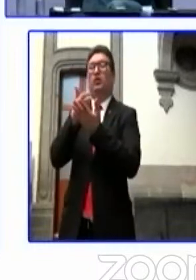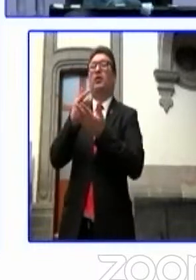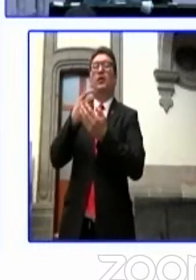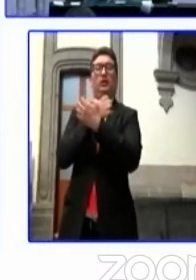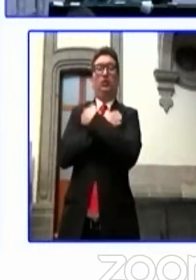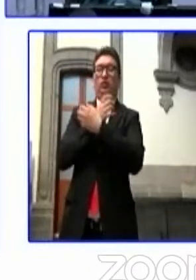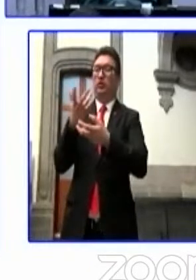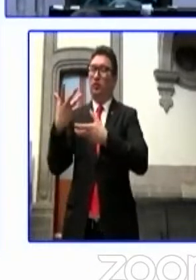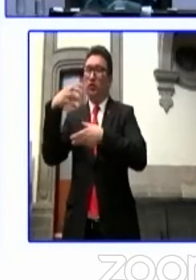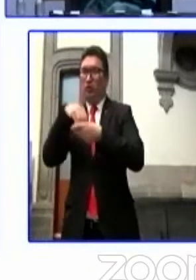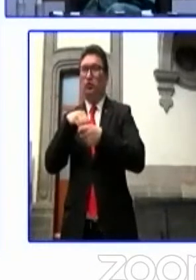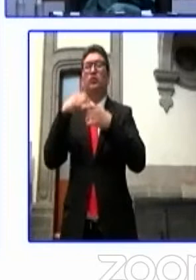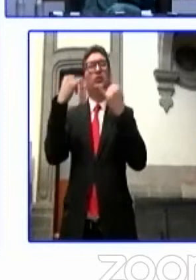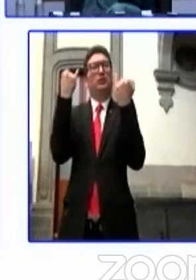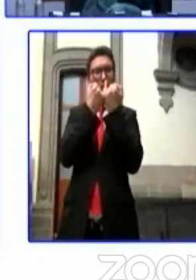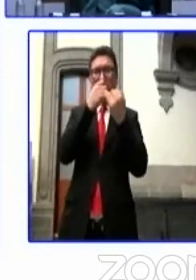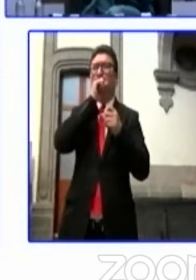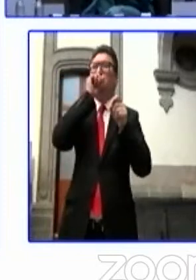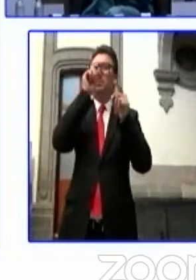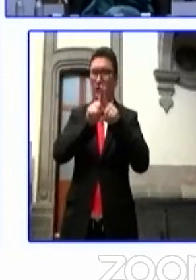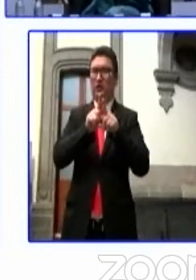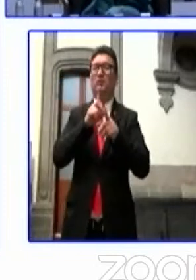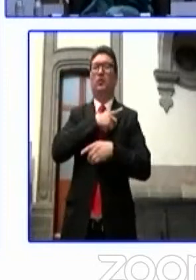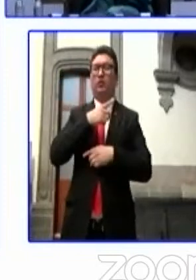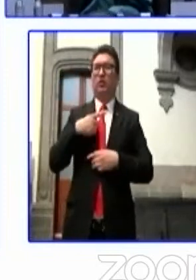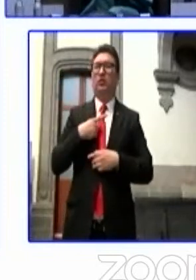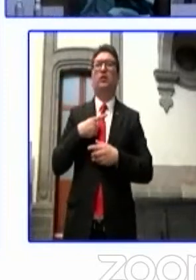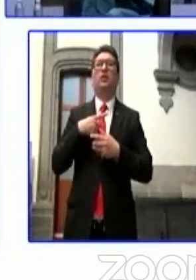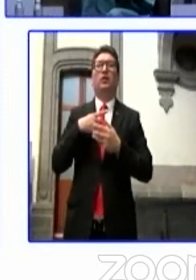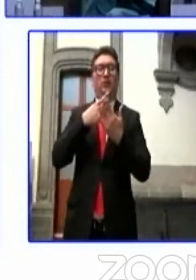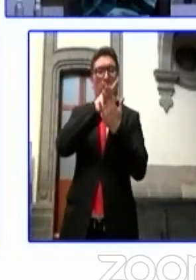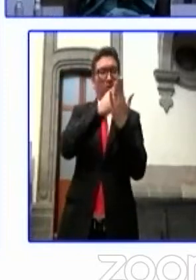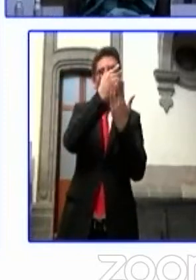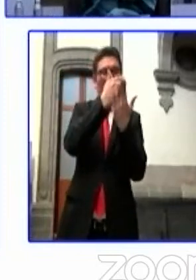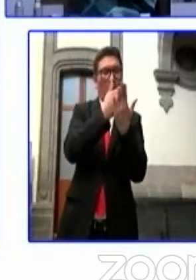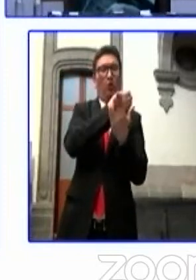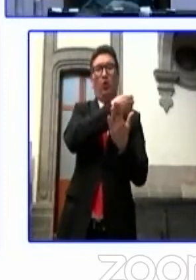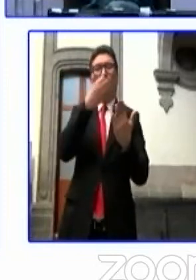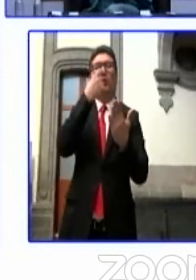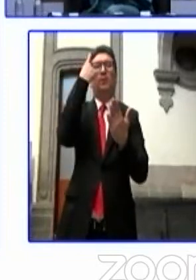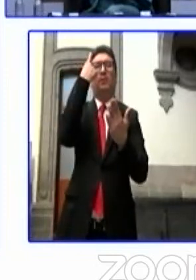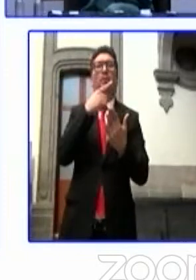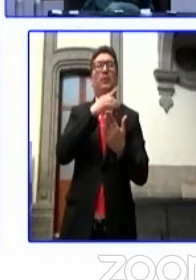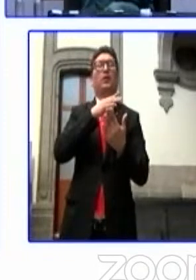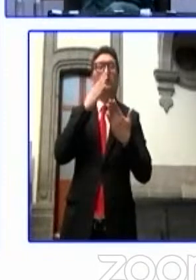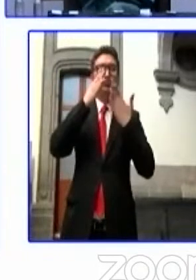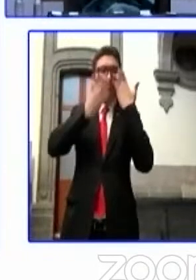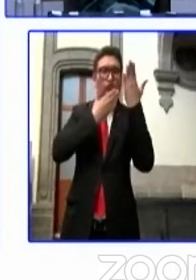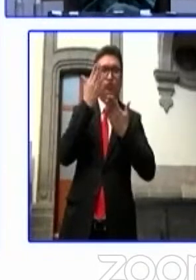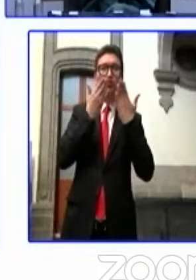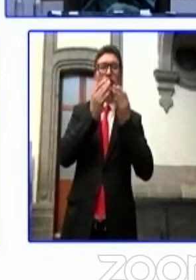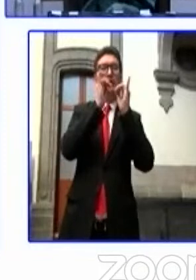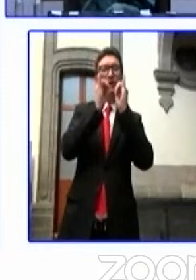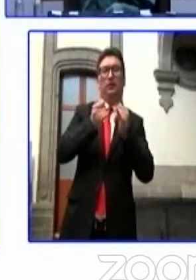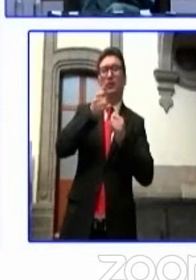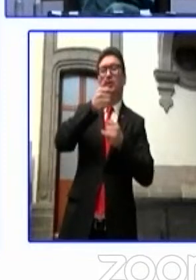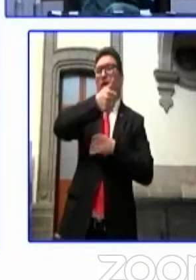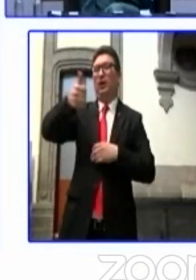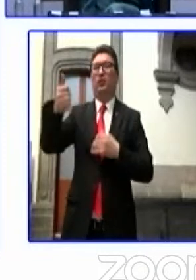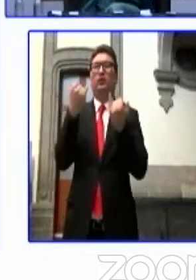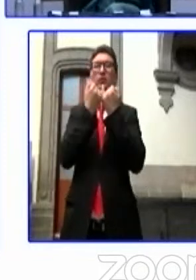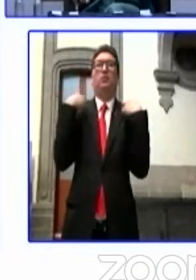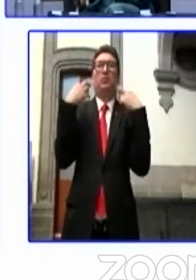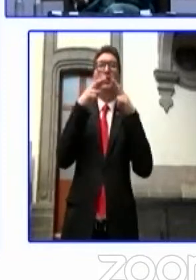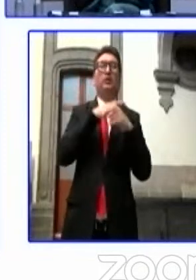educativa requiere también de un plan de estudios específico, individualizado y de apoyo de los maestros de